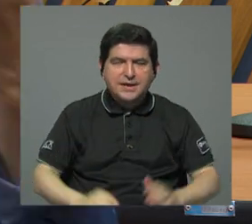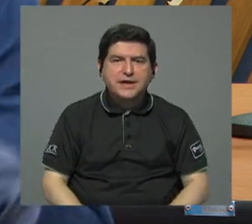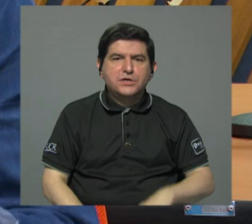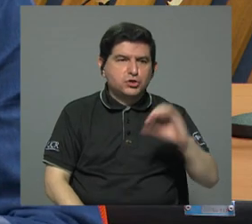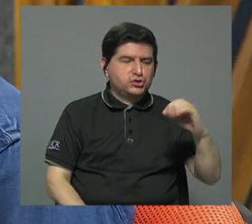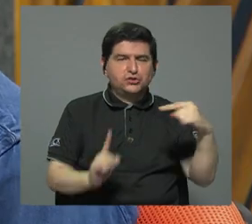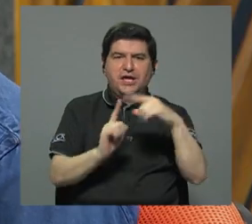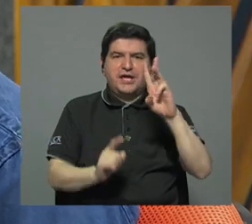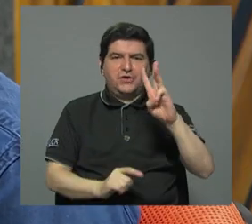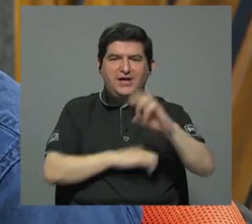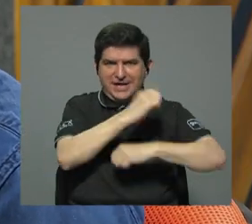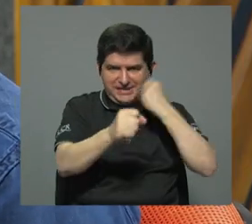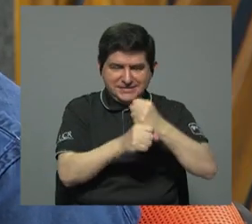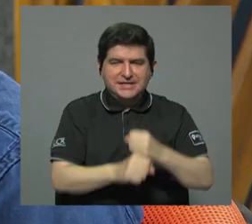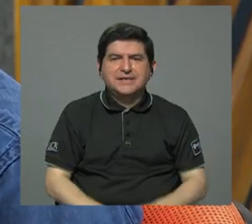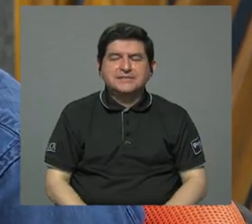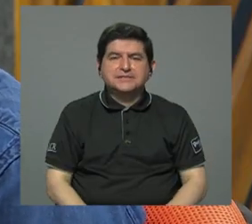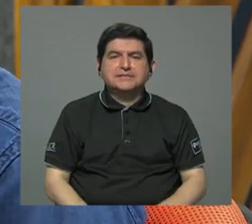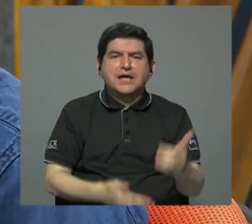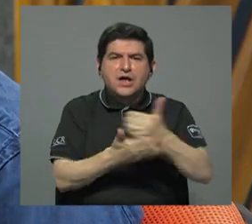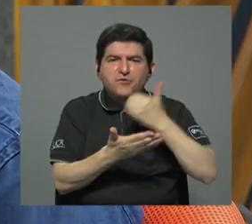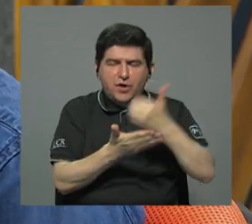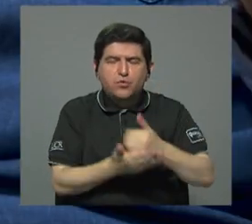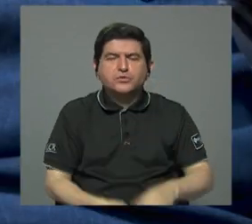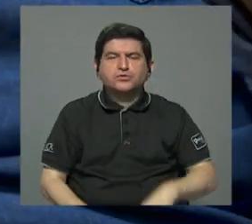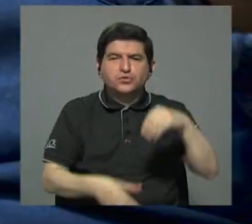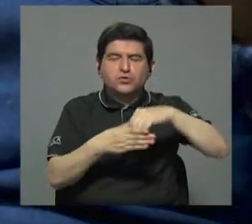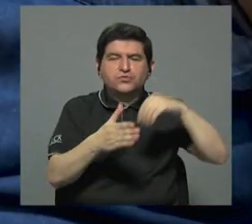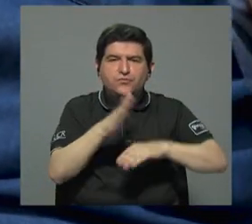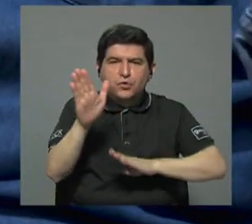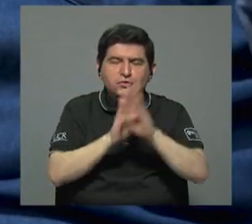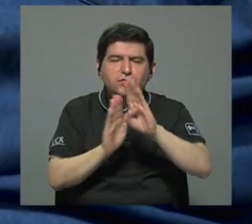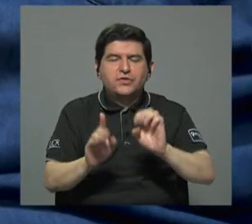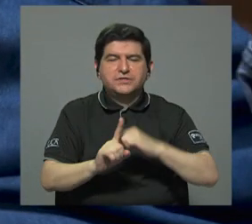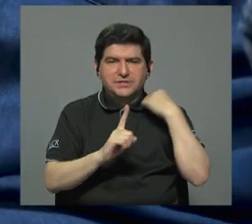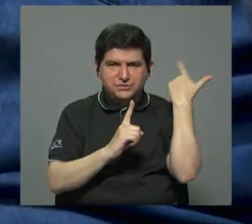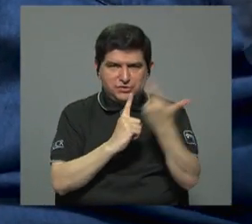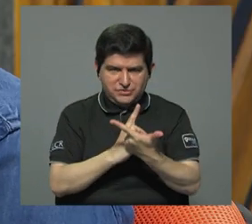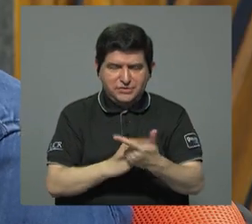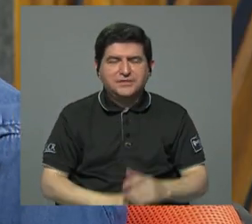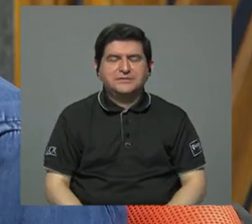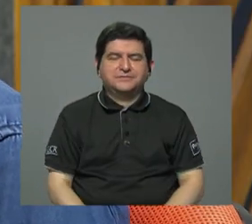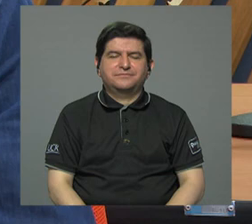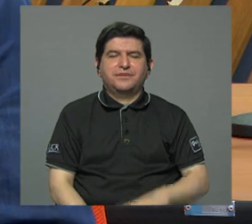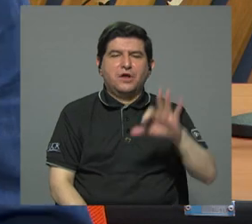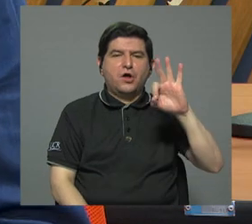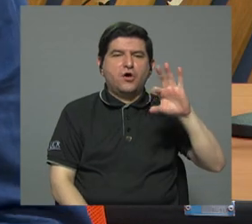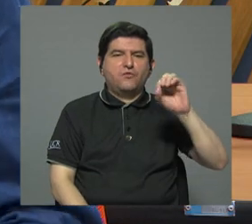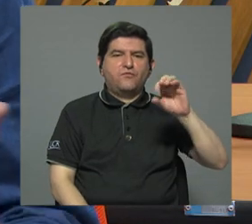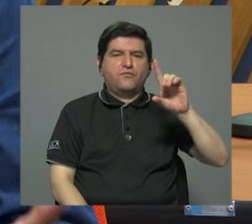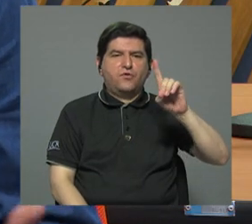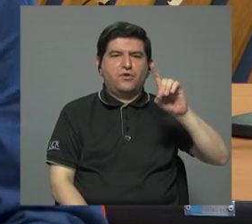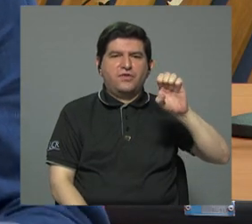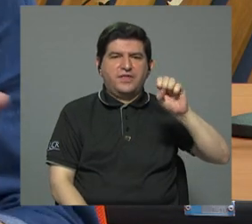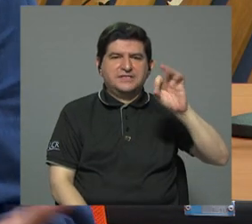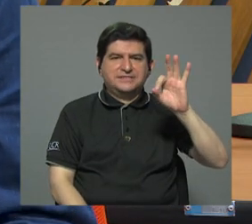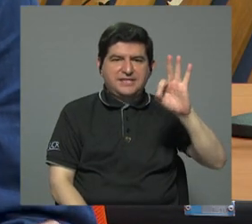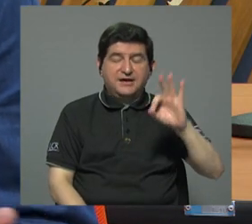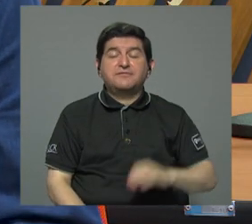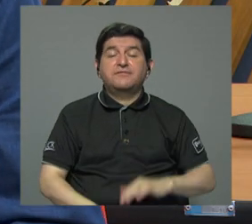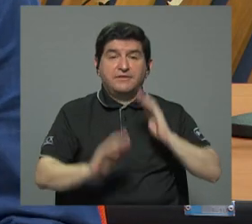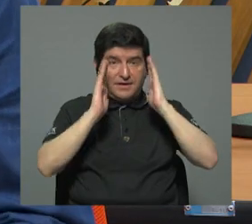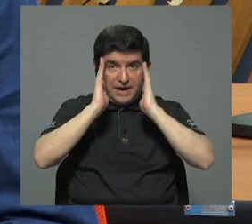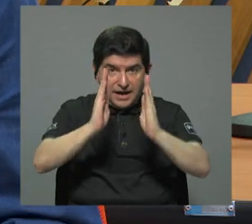0 a 6 años. La red emplea recursos del Fondo de Desarrollo Social y Asignaciones Familiares, el FODESAF, que están dirigidos por